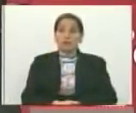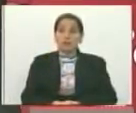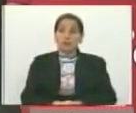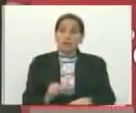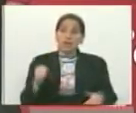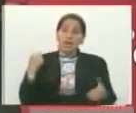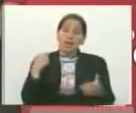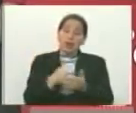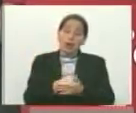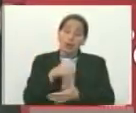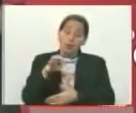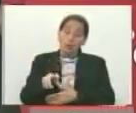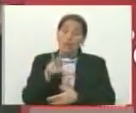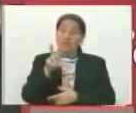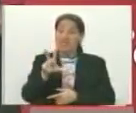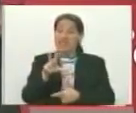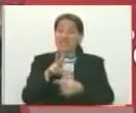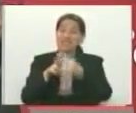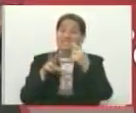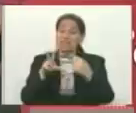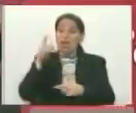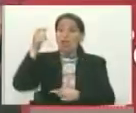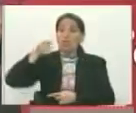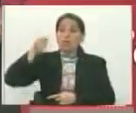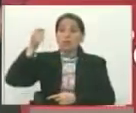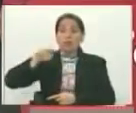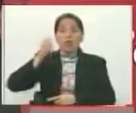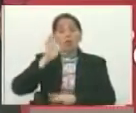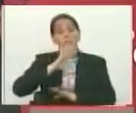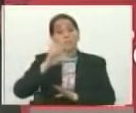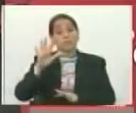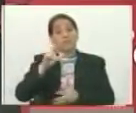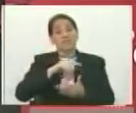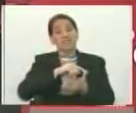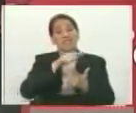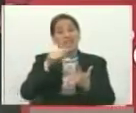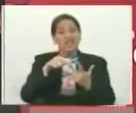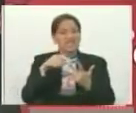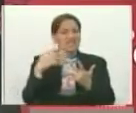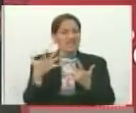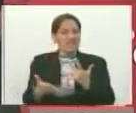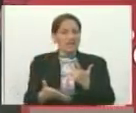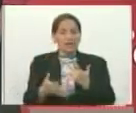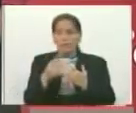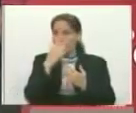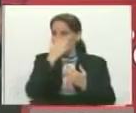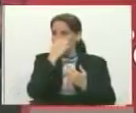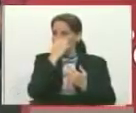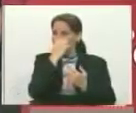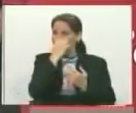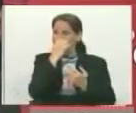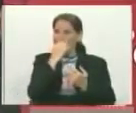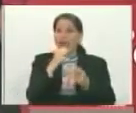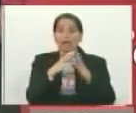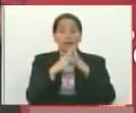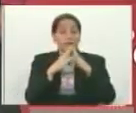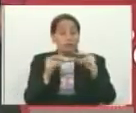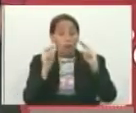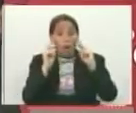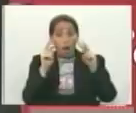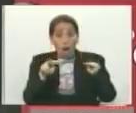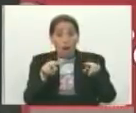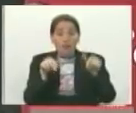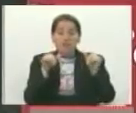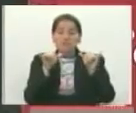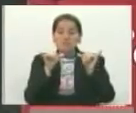En el golpe, 3, tum, tum. ¿Qué significa eso? Todos fueron vistos ahí en el